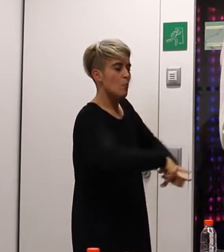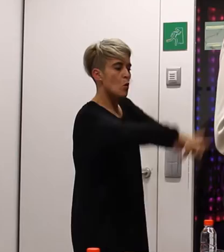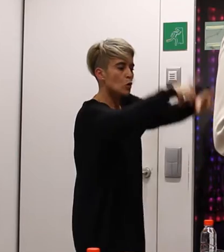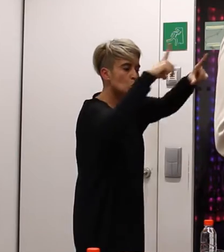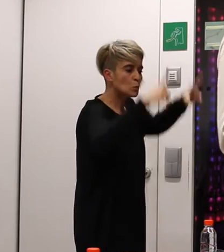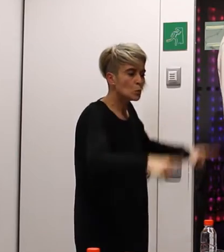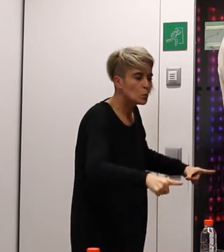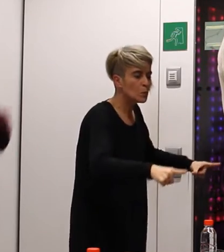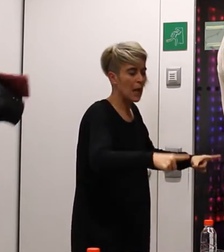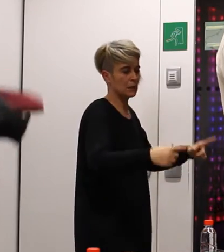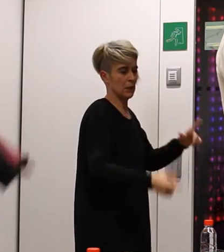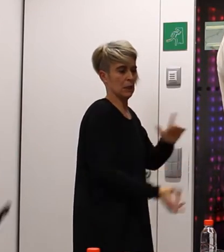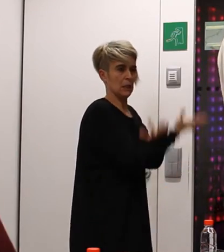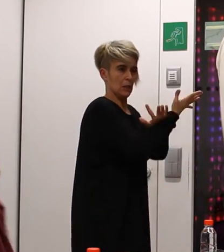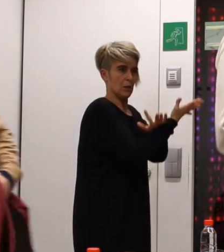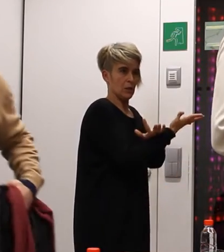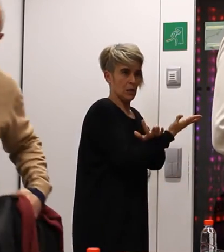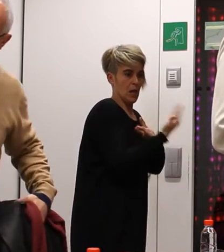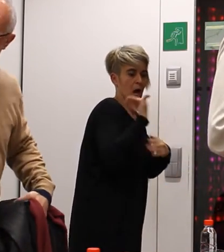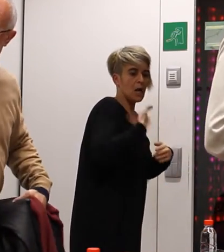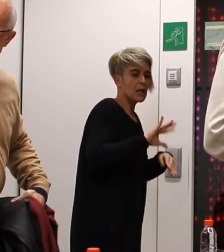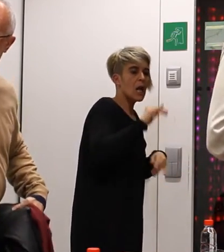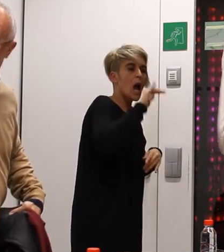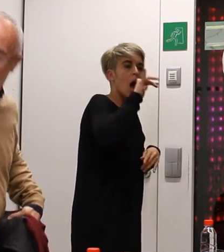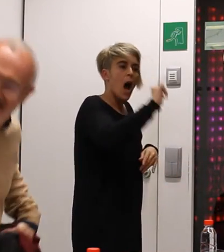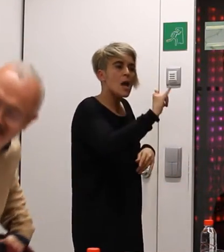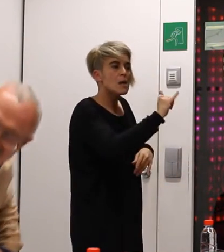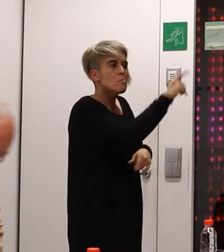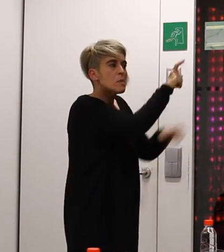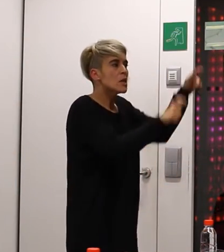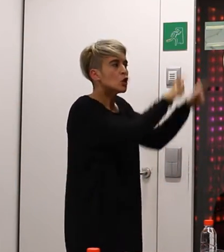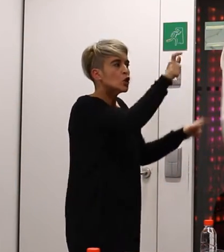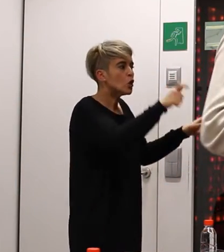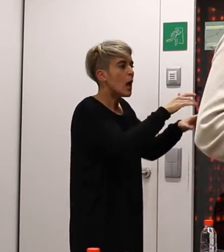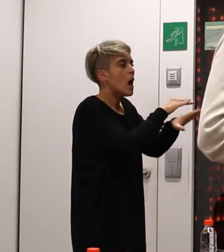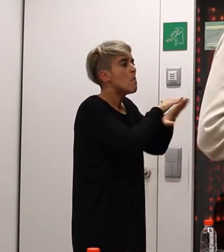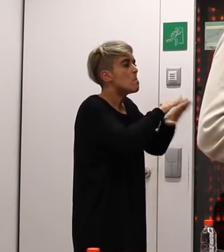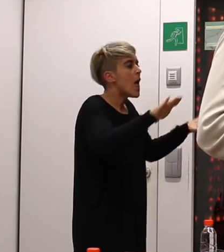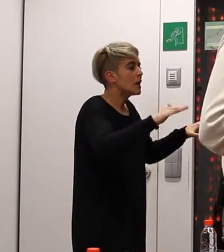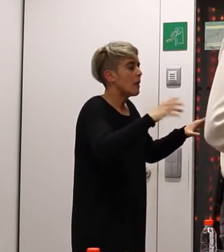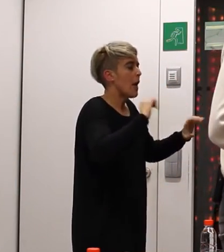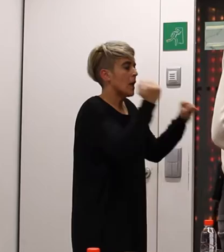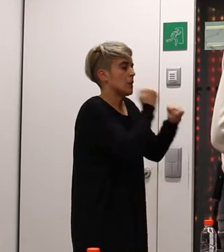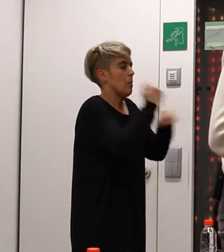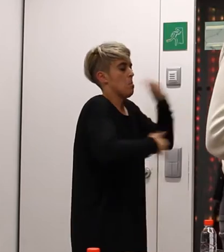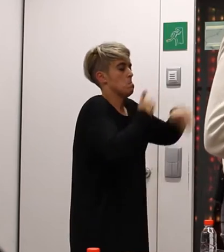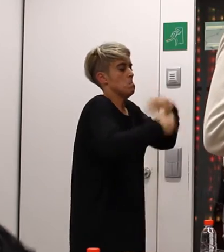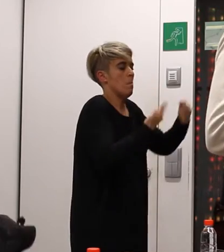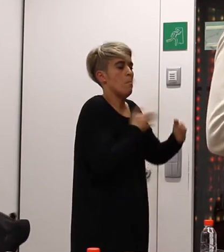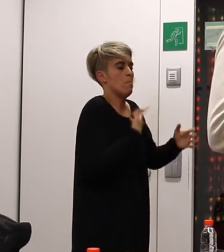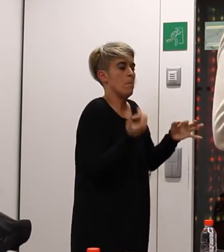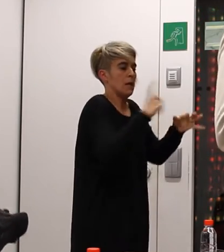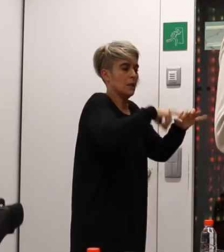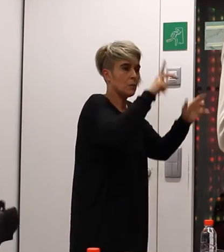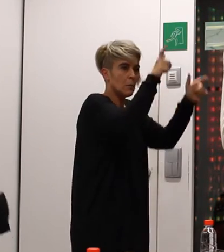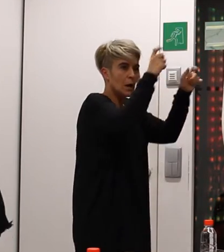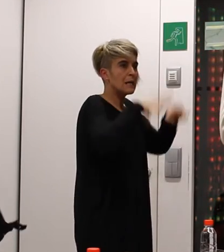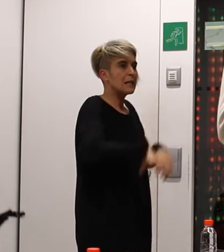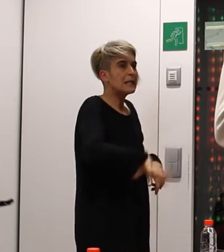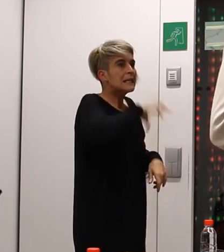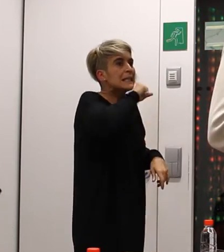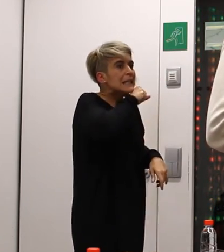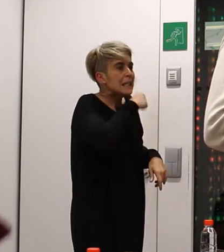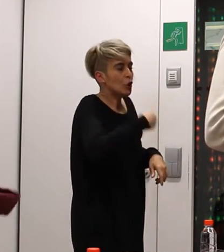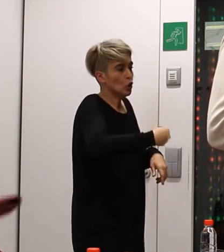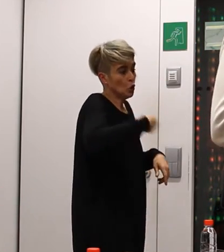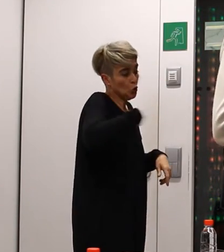nos cuadran los números. Y aquí tenemos la mesa, ¿quién quiere participar? Que ponga titos aquí. Recomendábamos a través de una